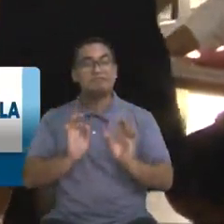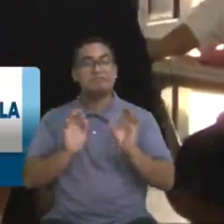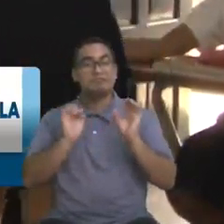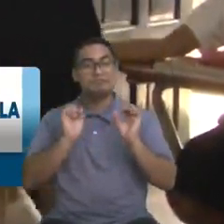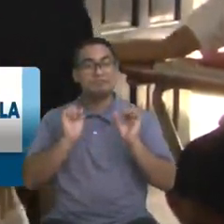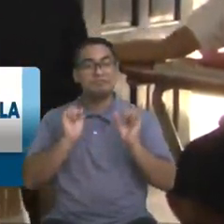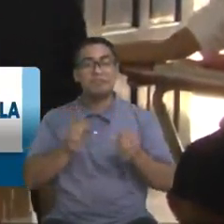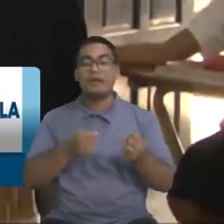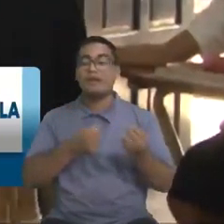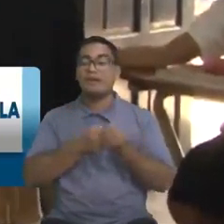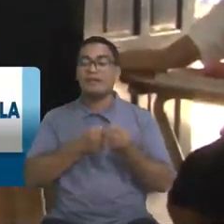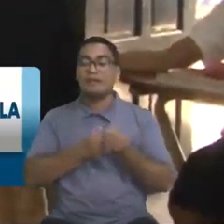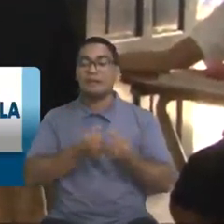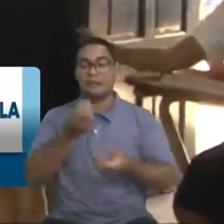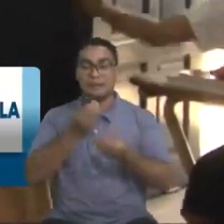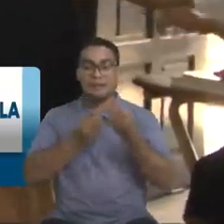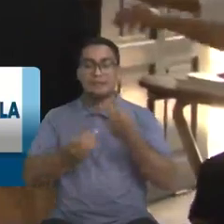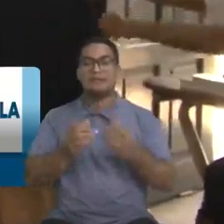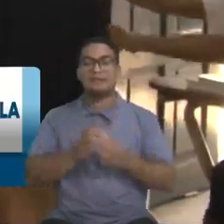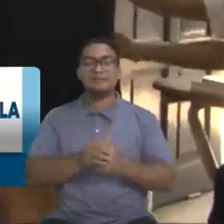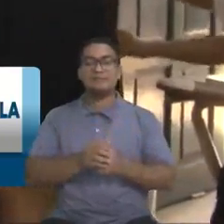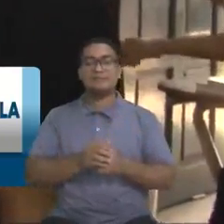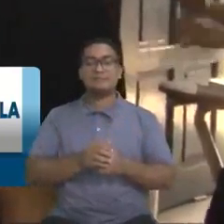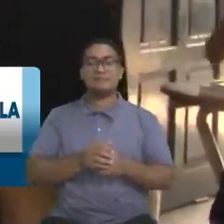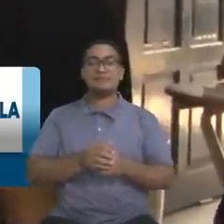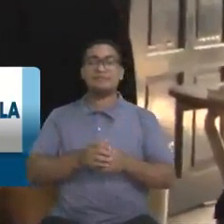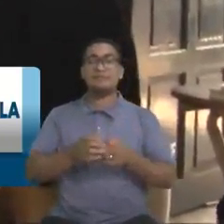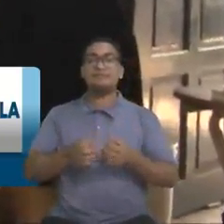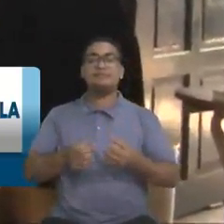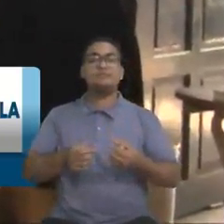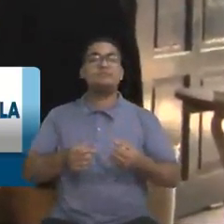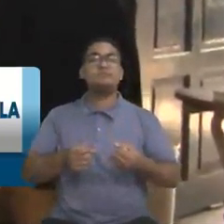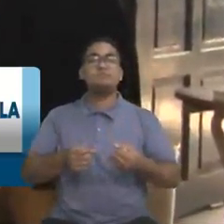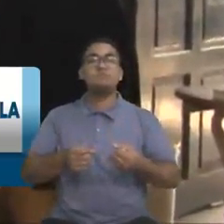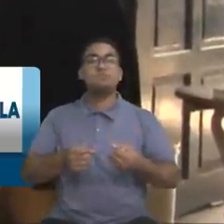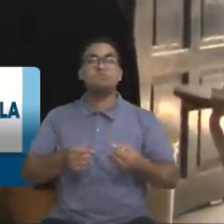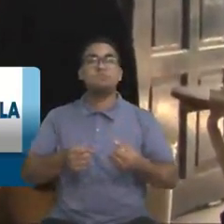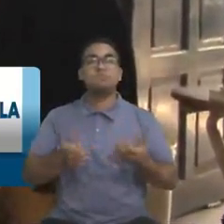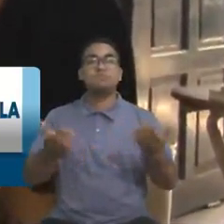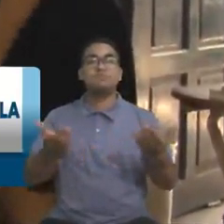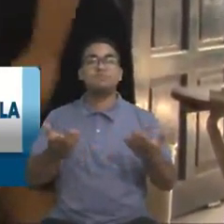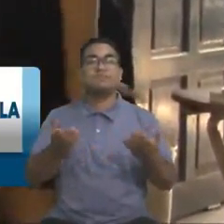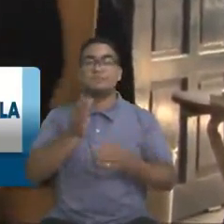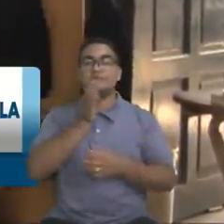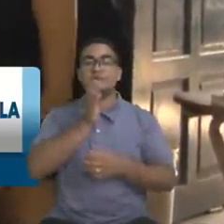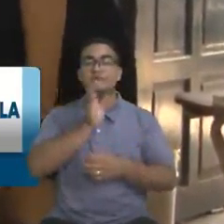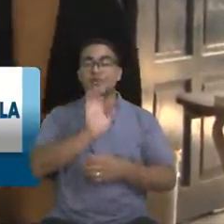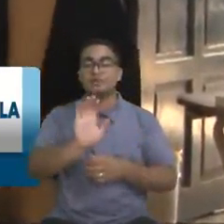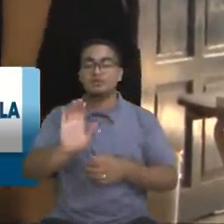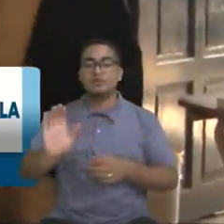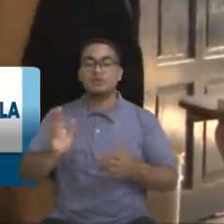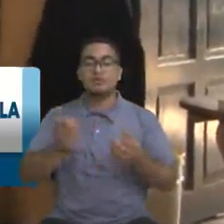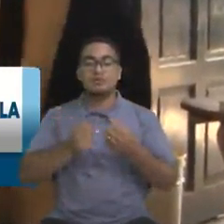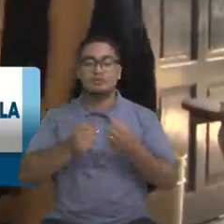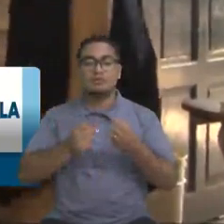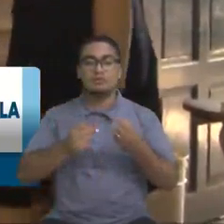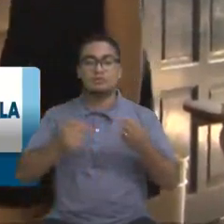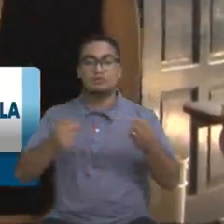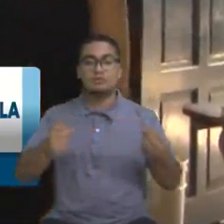tenido... Ha habido un impacto. Un impacto muy positivo. Porque se les da el arrocito y los frijolitos y las mamás dan